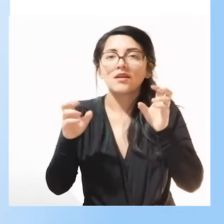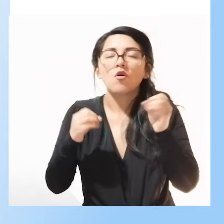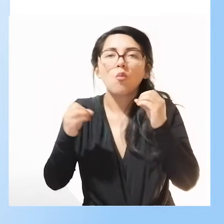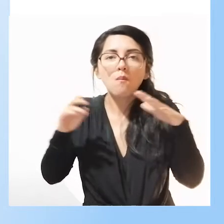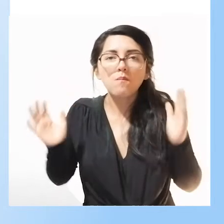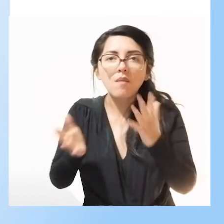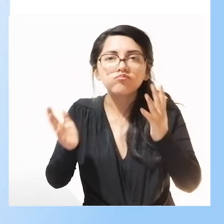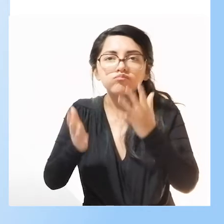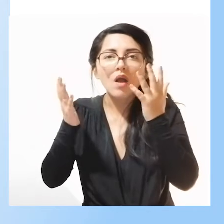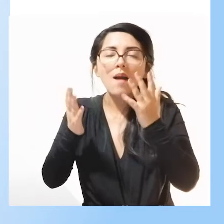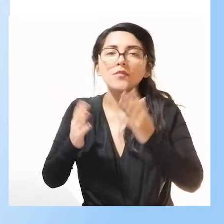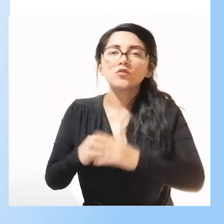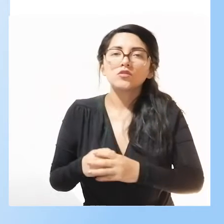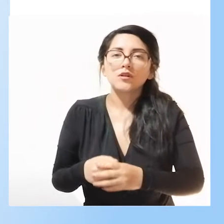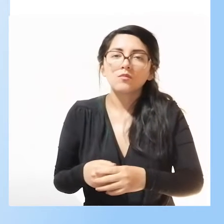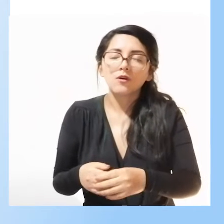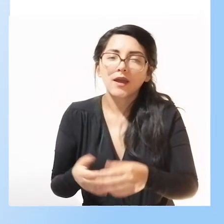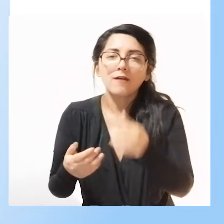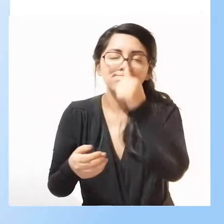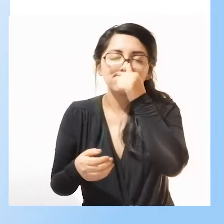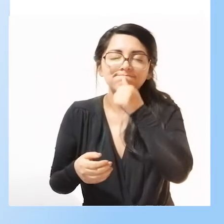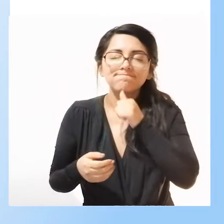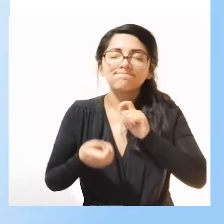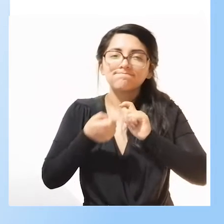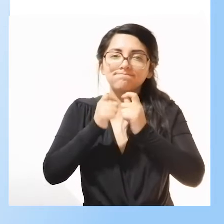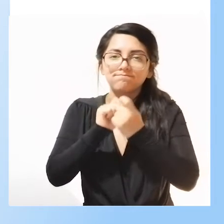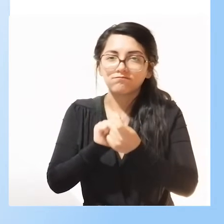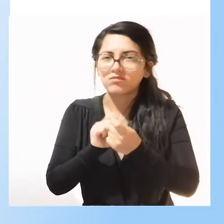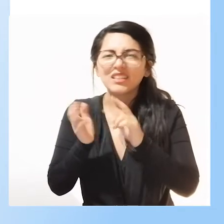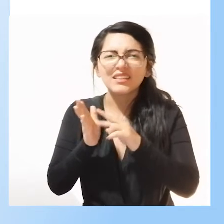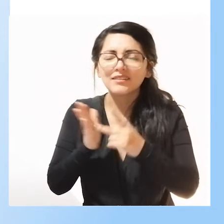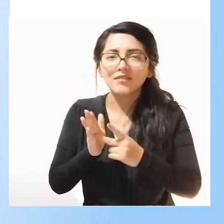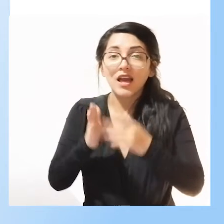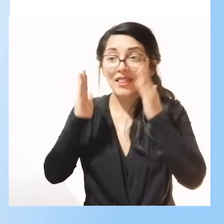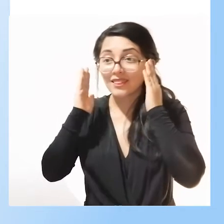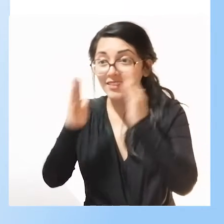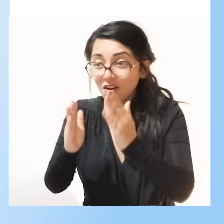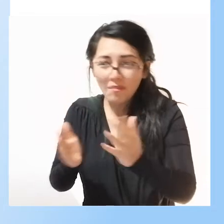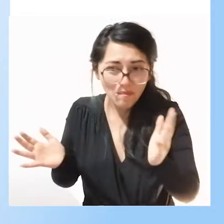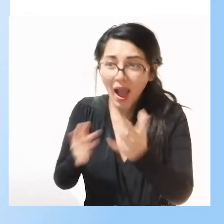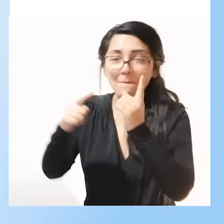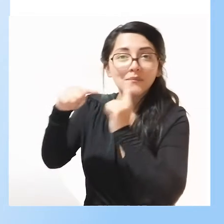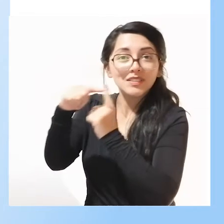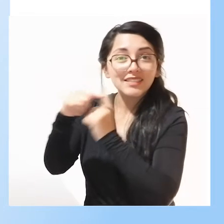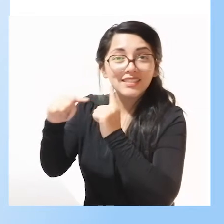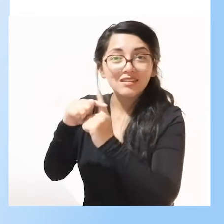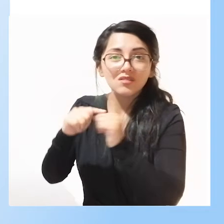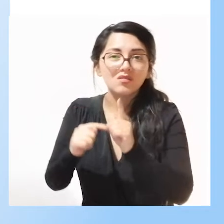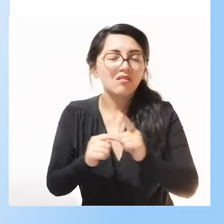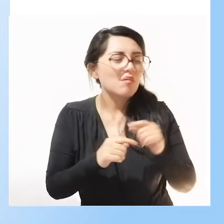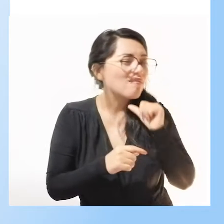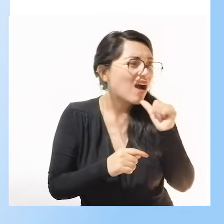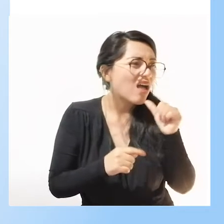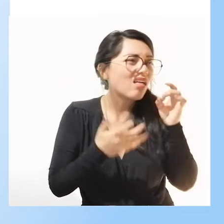Es decir, que nos centramos en las capacidades y no solo en los déficits y las limitaciones. Que nos centramos en los factores